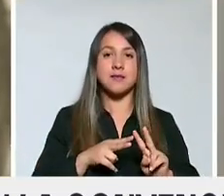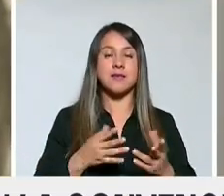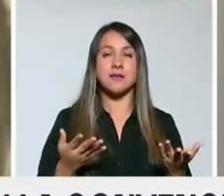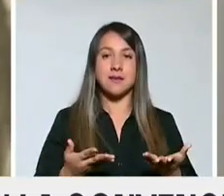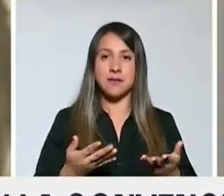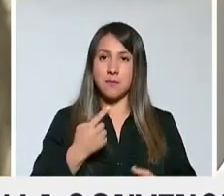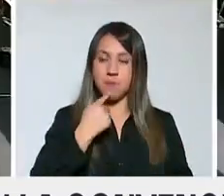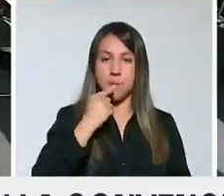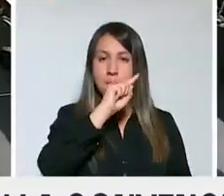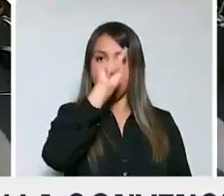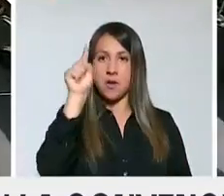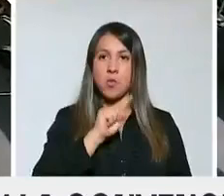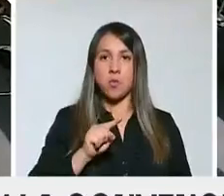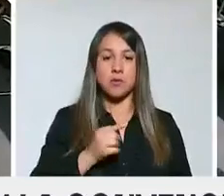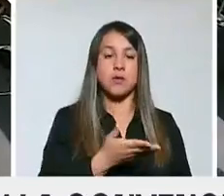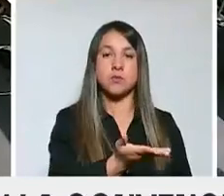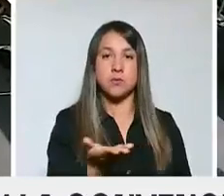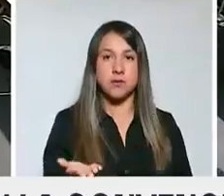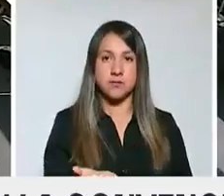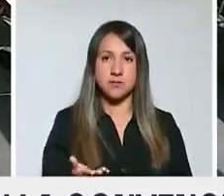siguiente pregunta.